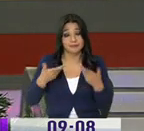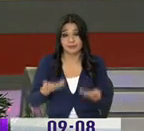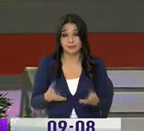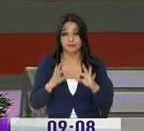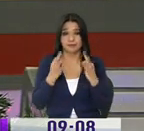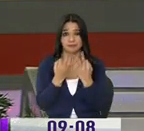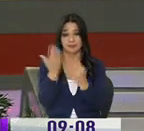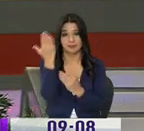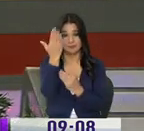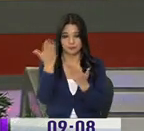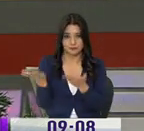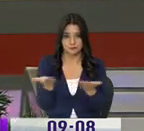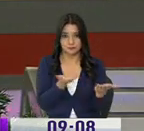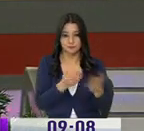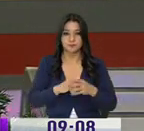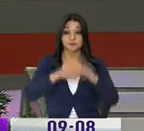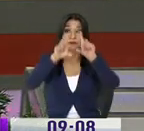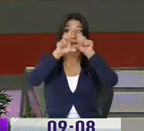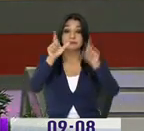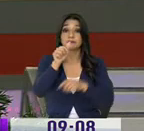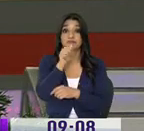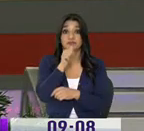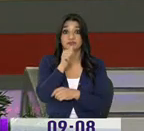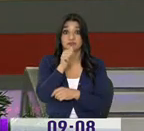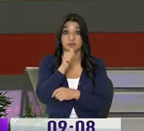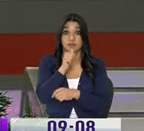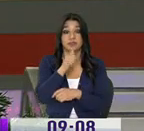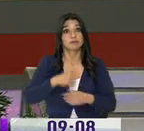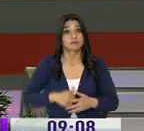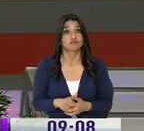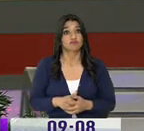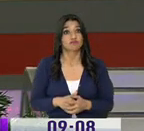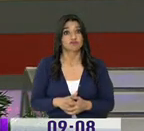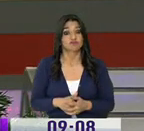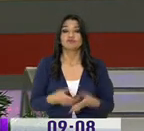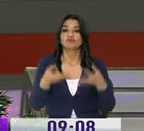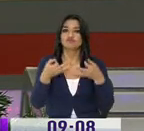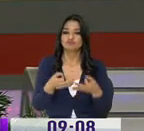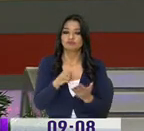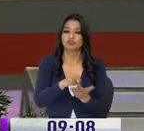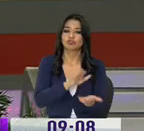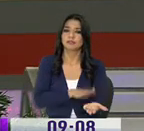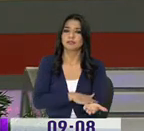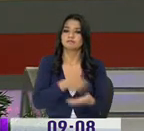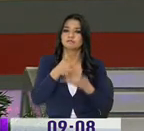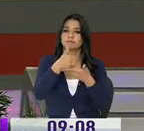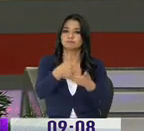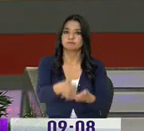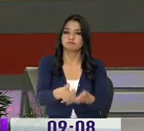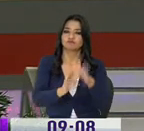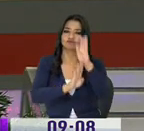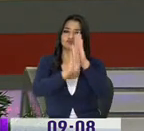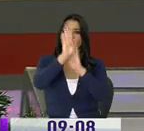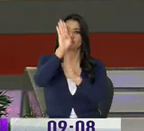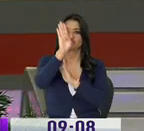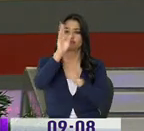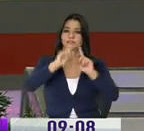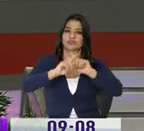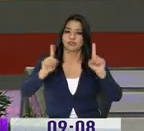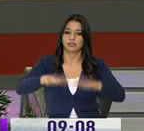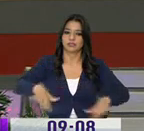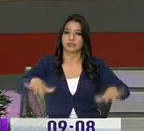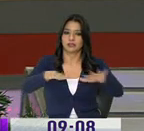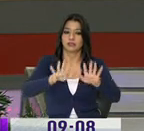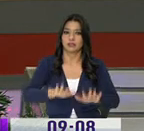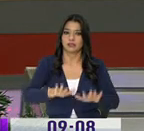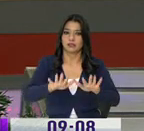la televisión. La empresa privada, mediante programas de responsabilidad social, cumple con proyectos que ayudan al desarrollo de diferentes sectores.